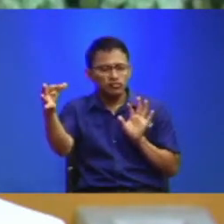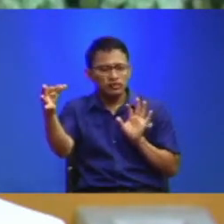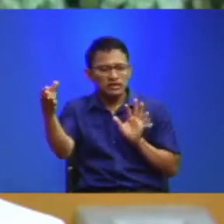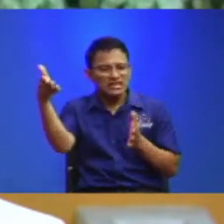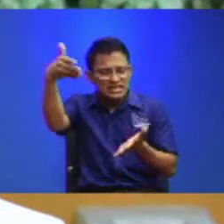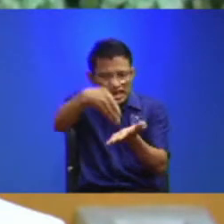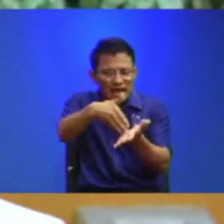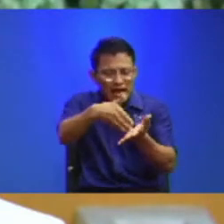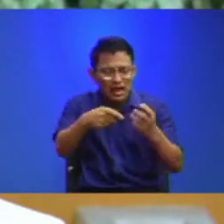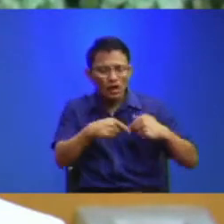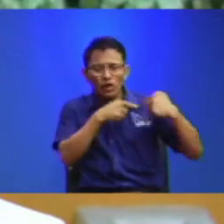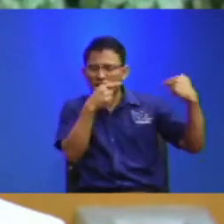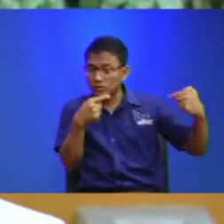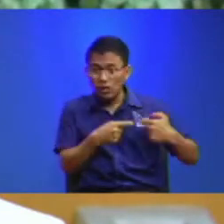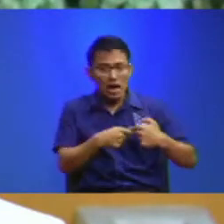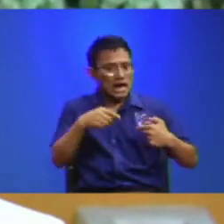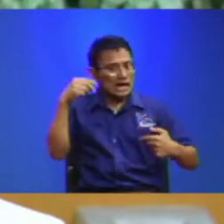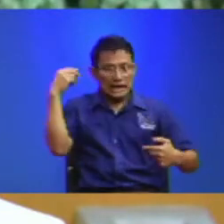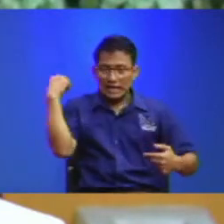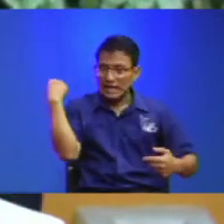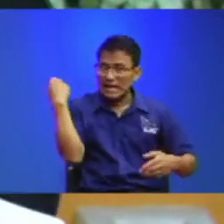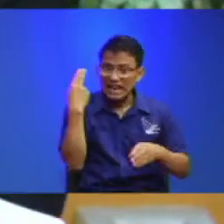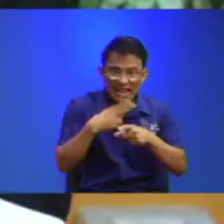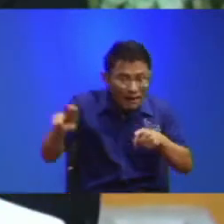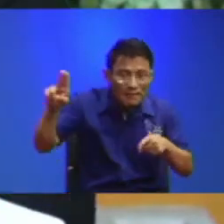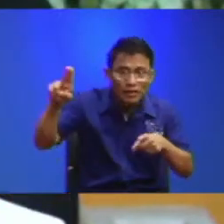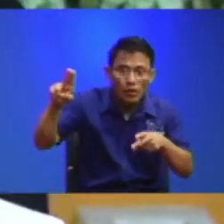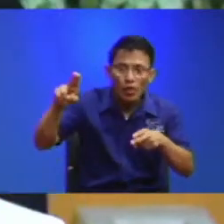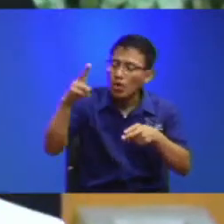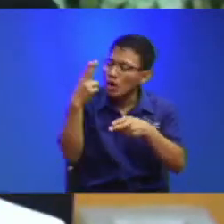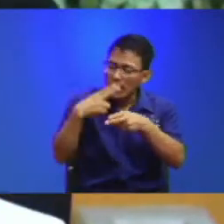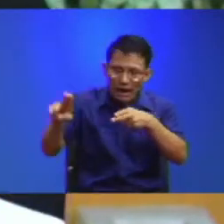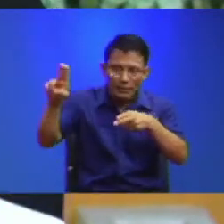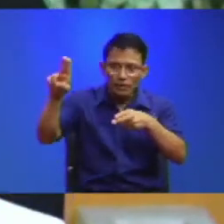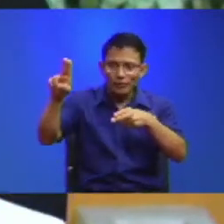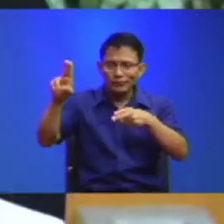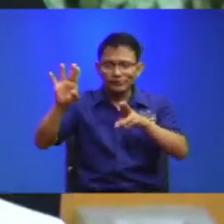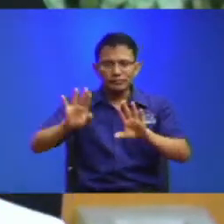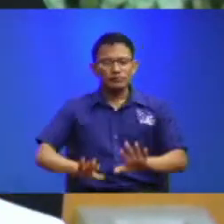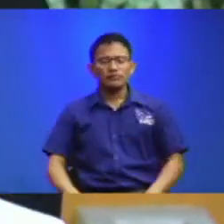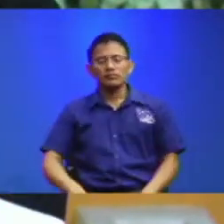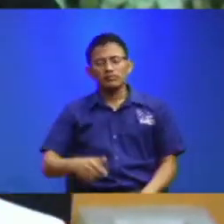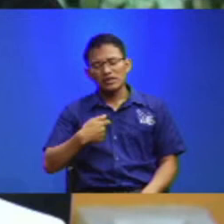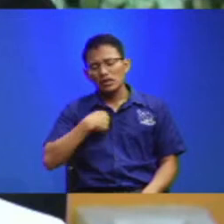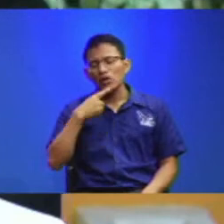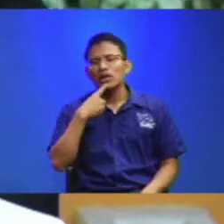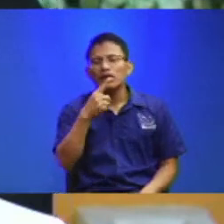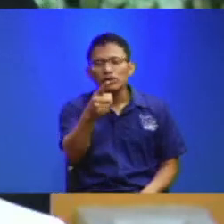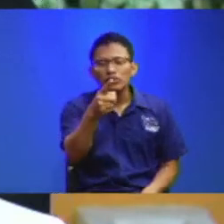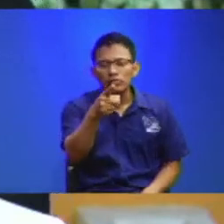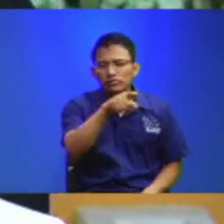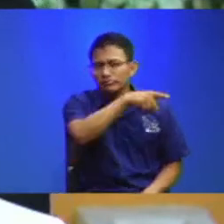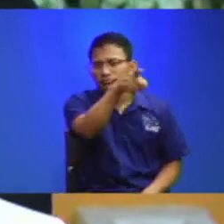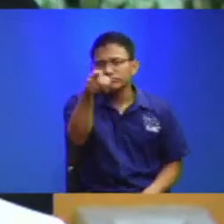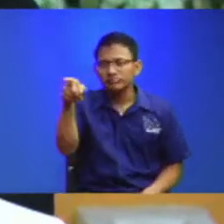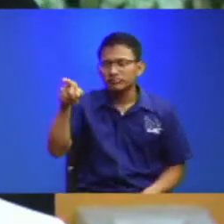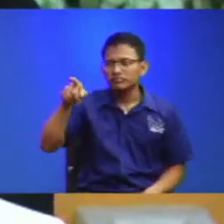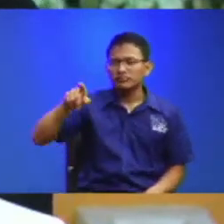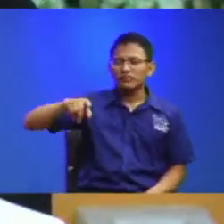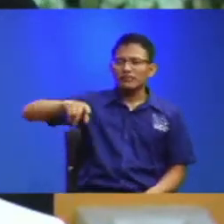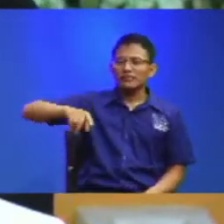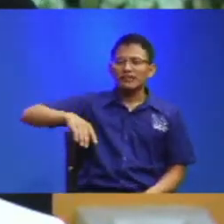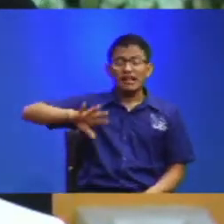Sí, señor. Yo sé que si yo dijera, levanten la mano todos los que han sido